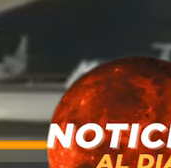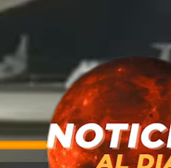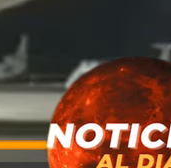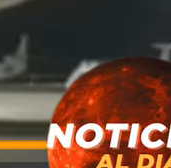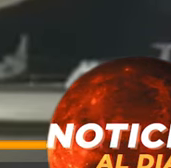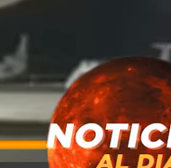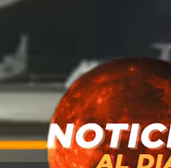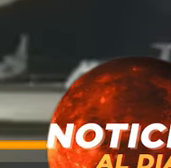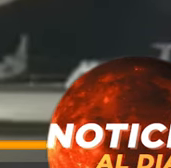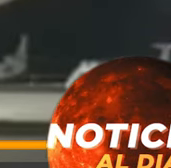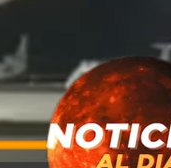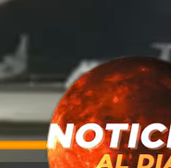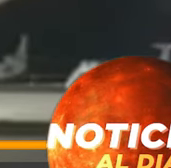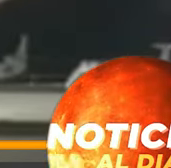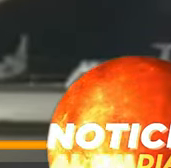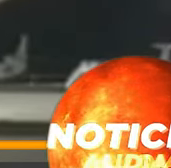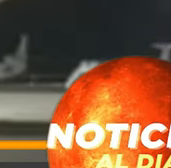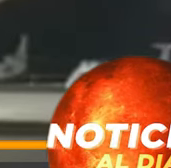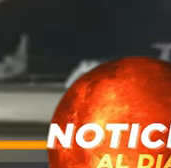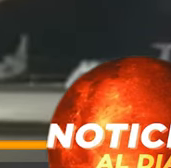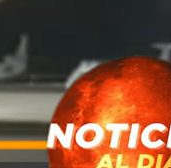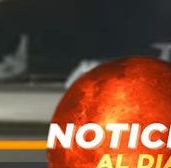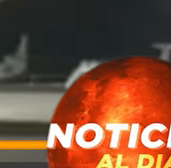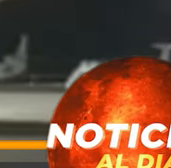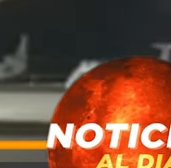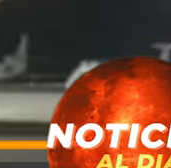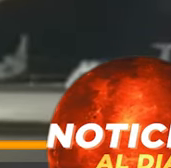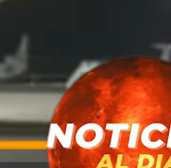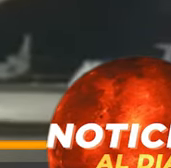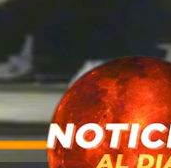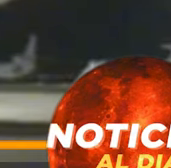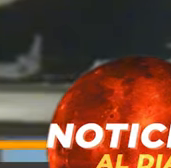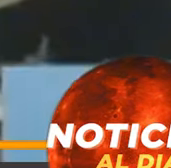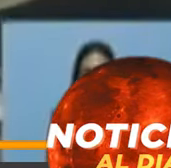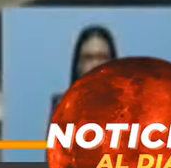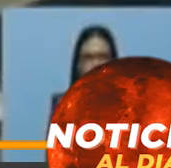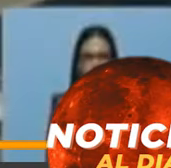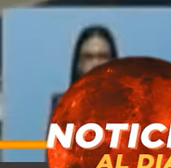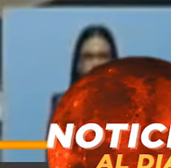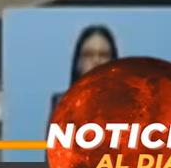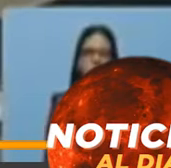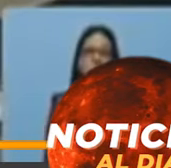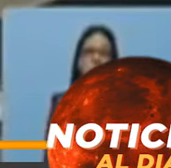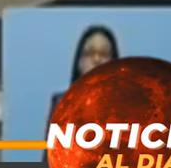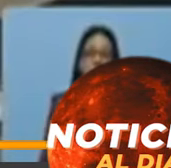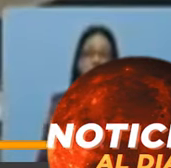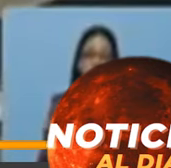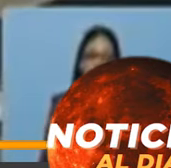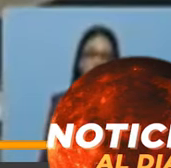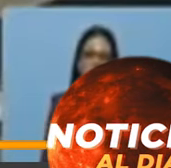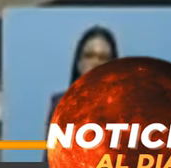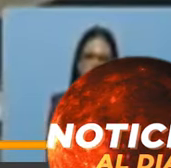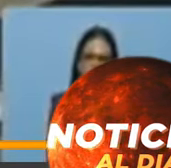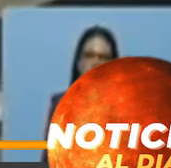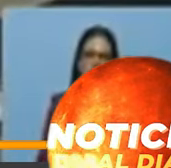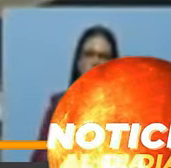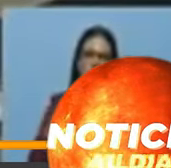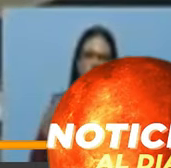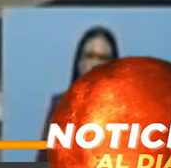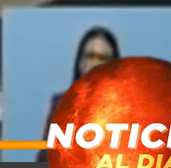hablado el presidente constitucional de la República Bolivariana de Venezuela, Nicolás Maduro. Este